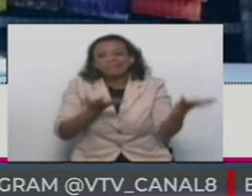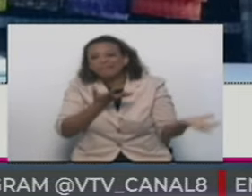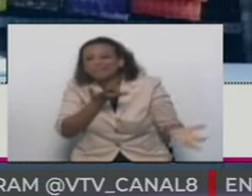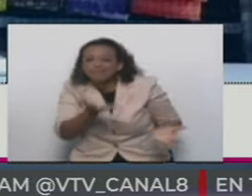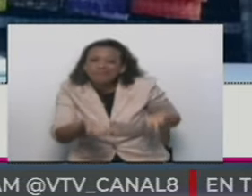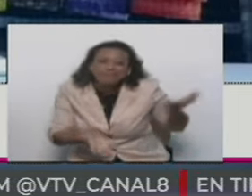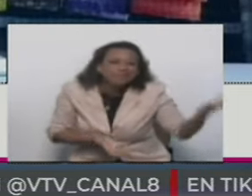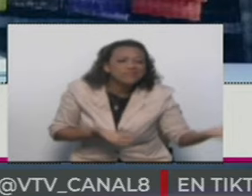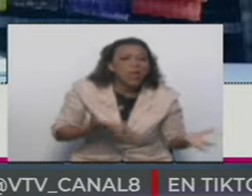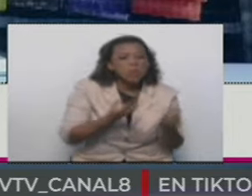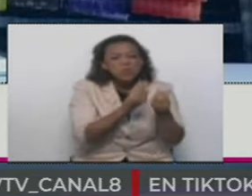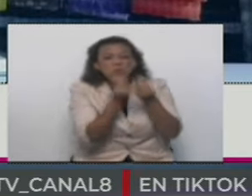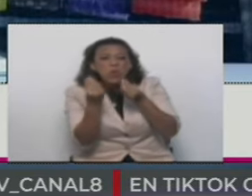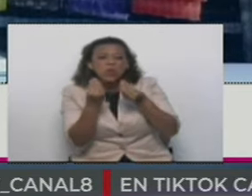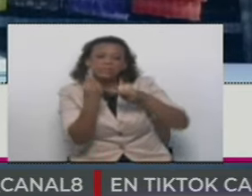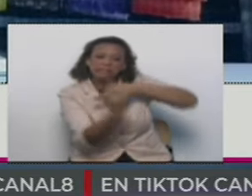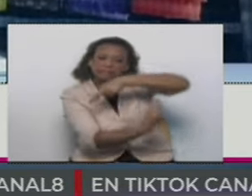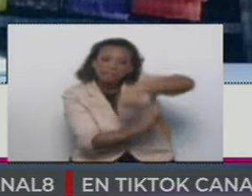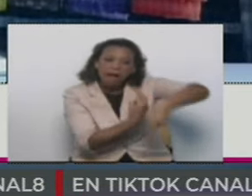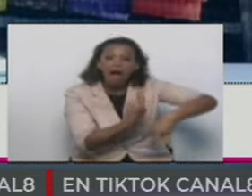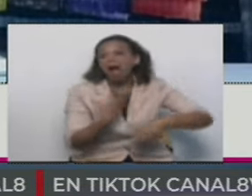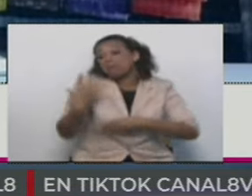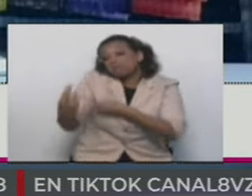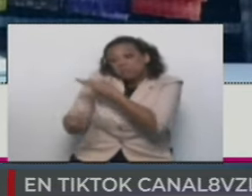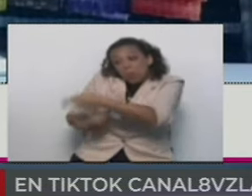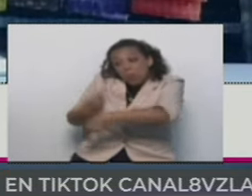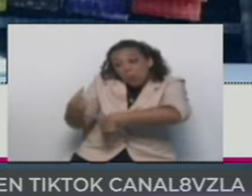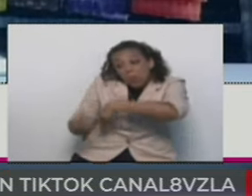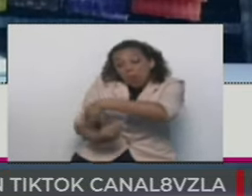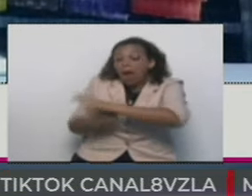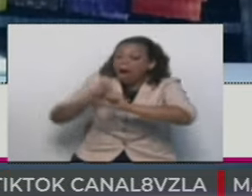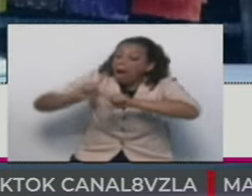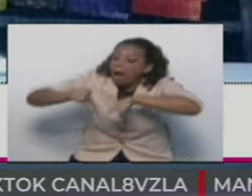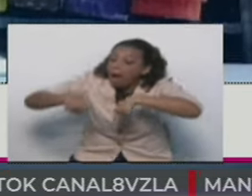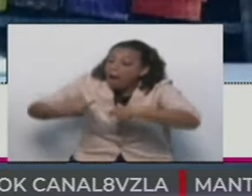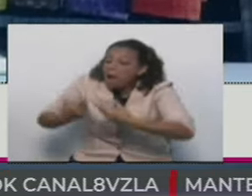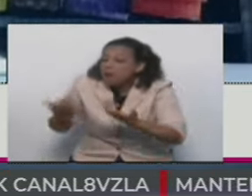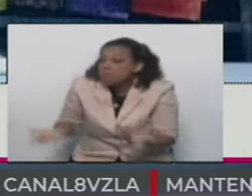Que hay muchas cosas que revolucionar, se revolucionarán.